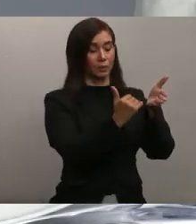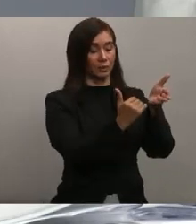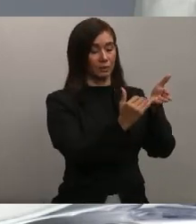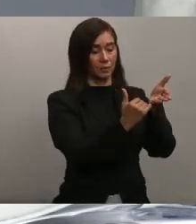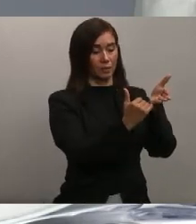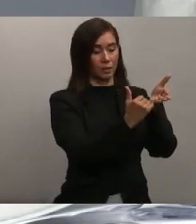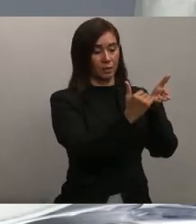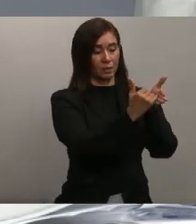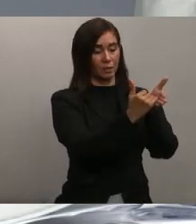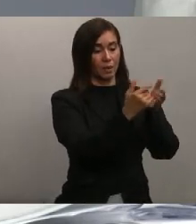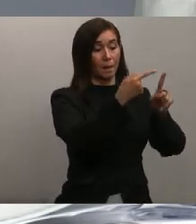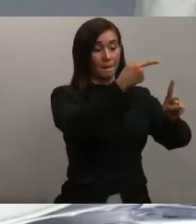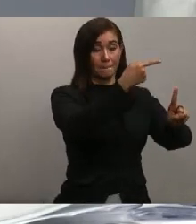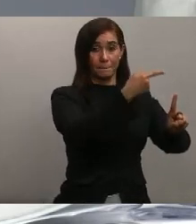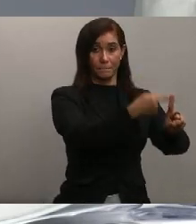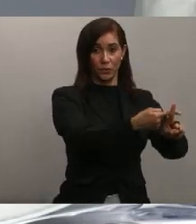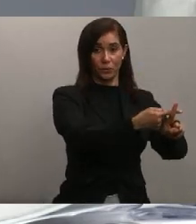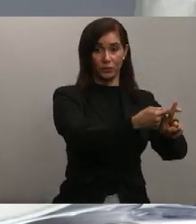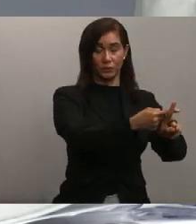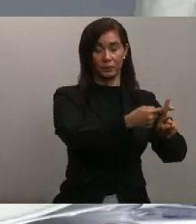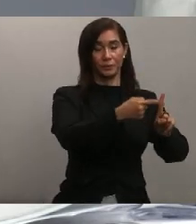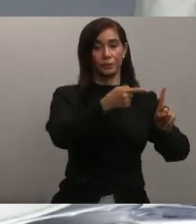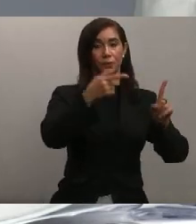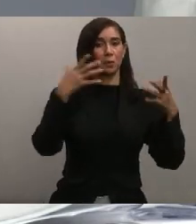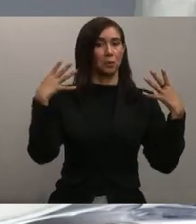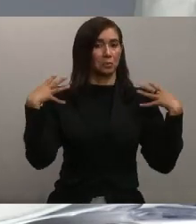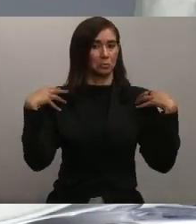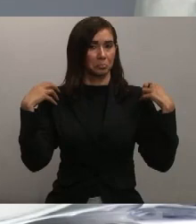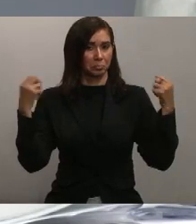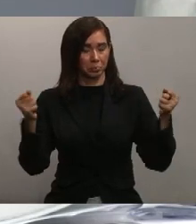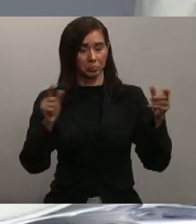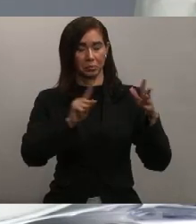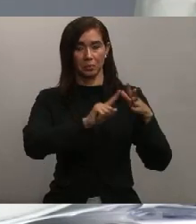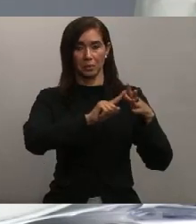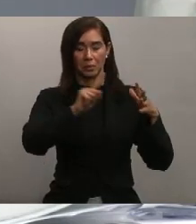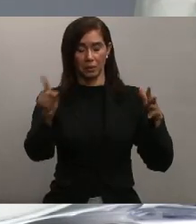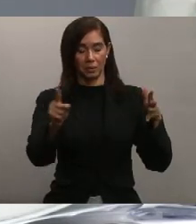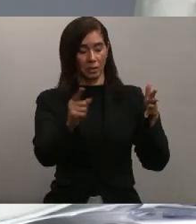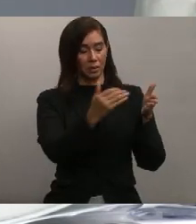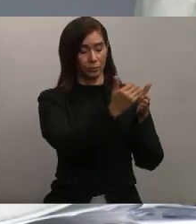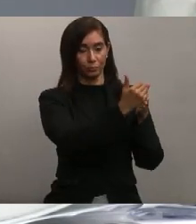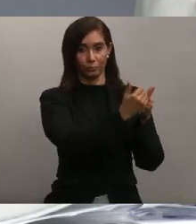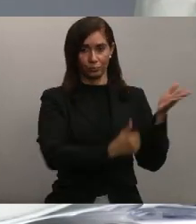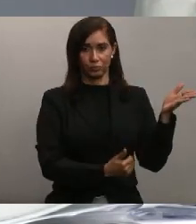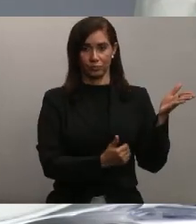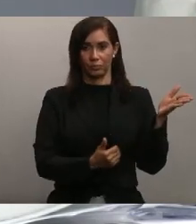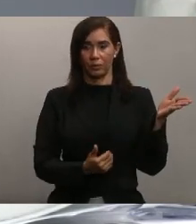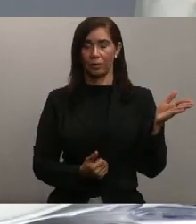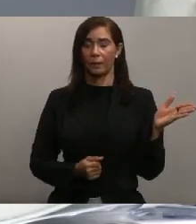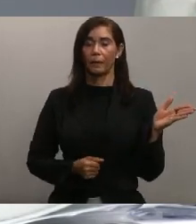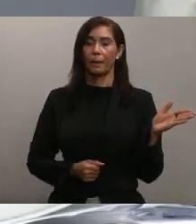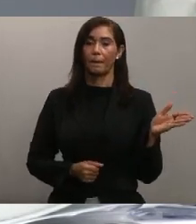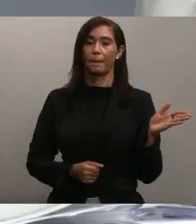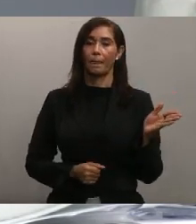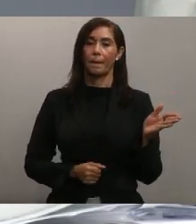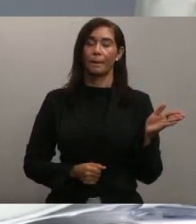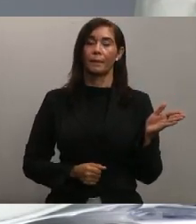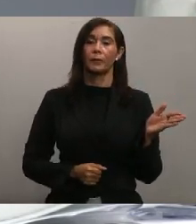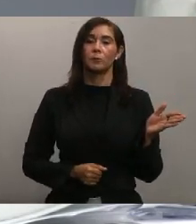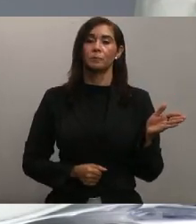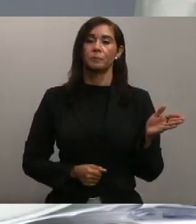la de los positivos y los que van curándose en este proceso, con la sola diferencia